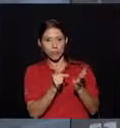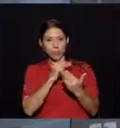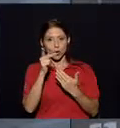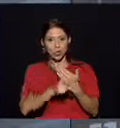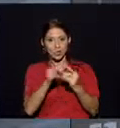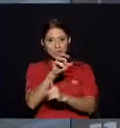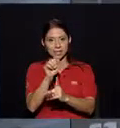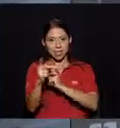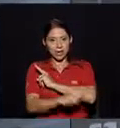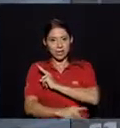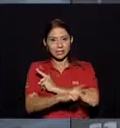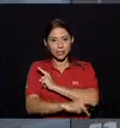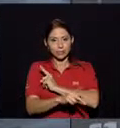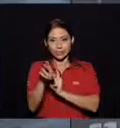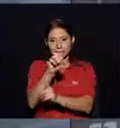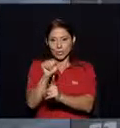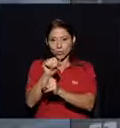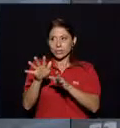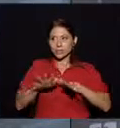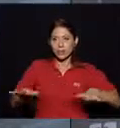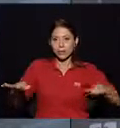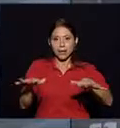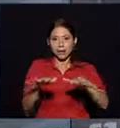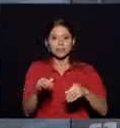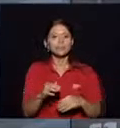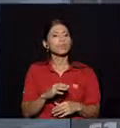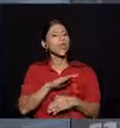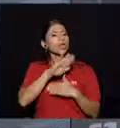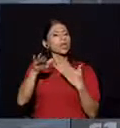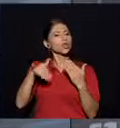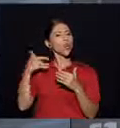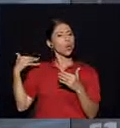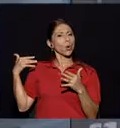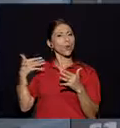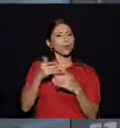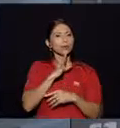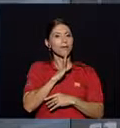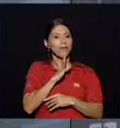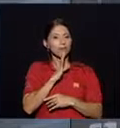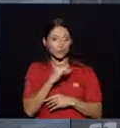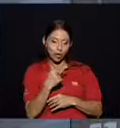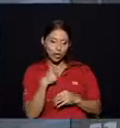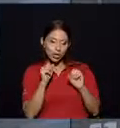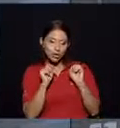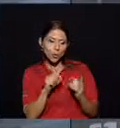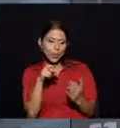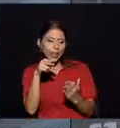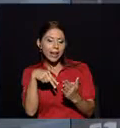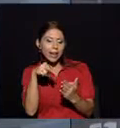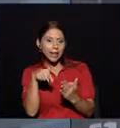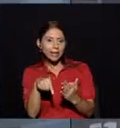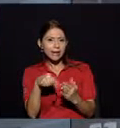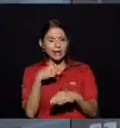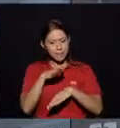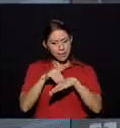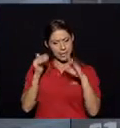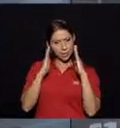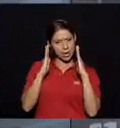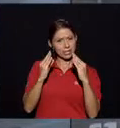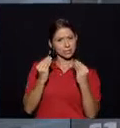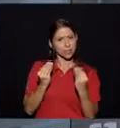de la Nación sobre la situación del país. De todo lo que hemos hablado y de lo que pude leer del informe, a mí me